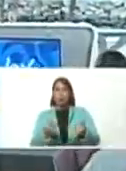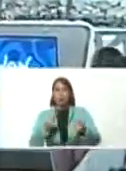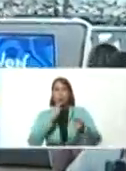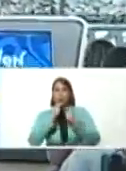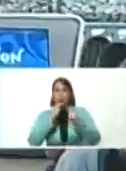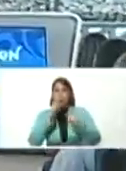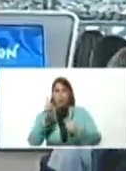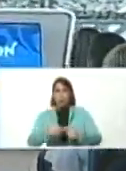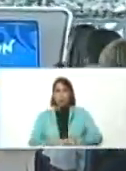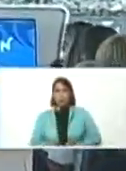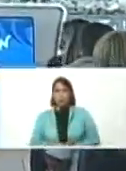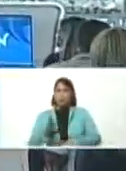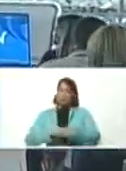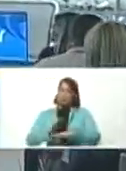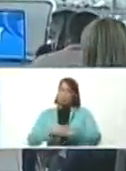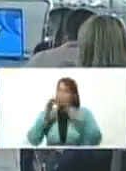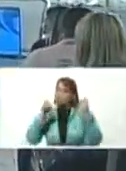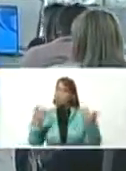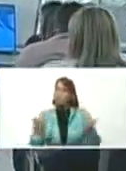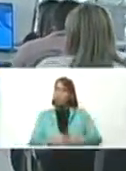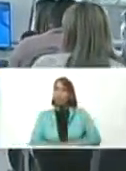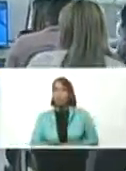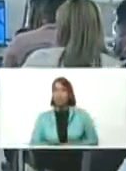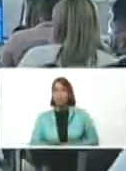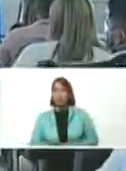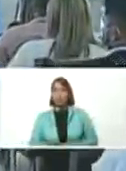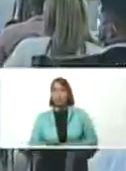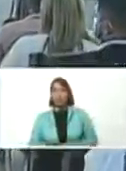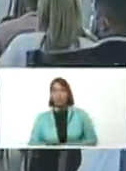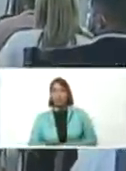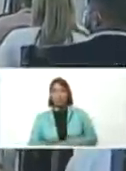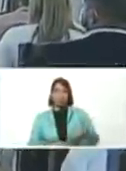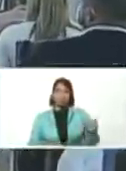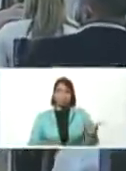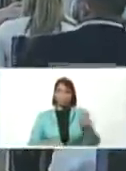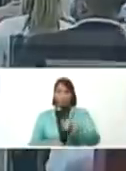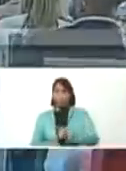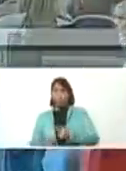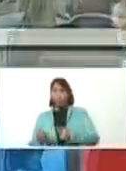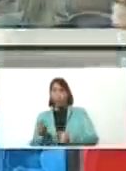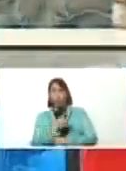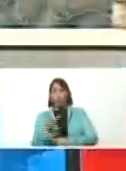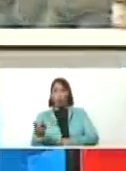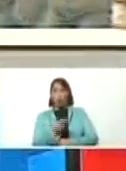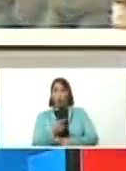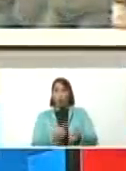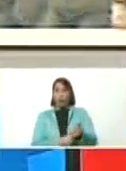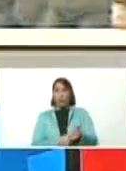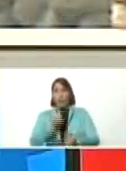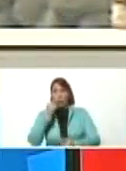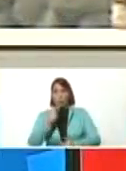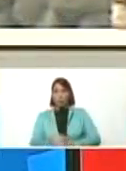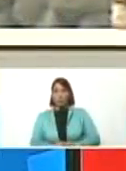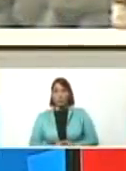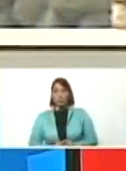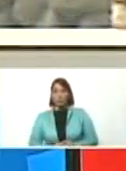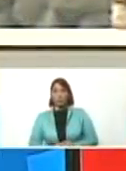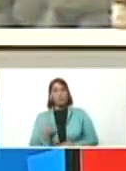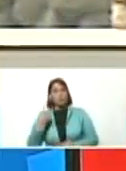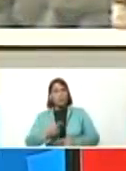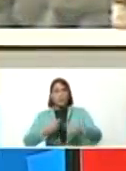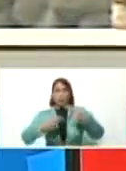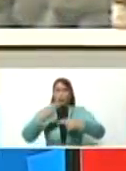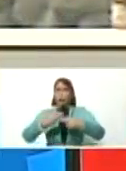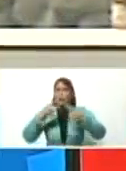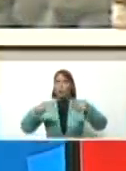¿Qué te parece, embajador? Ali y Tarek. Tarek y Ali, mis dos hermanos. Hay que construir